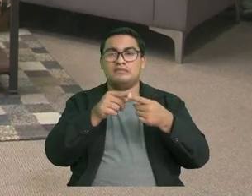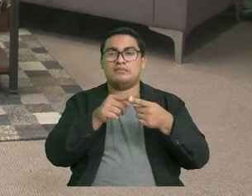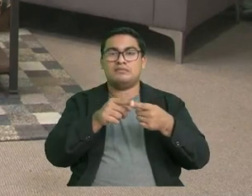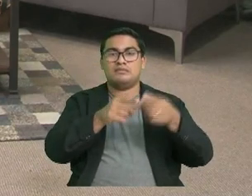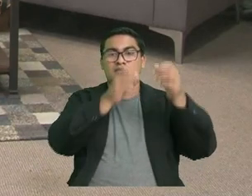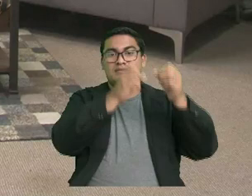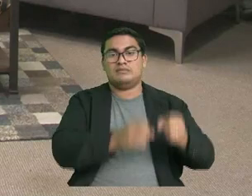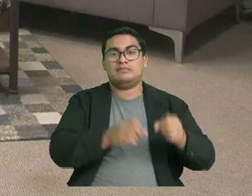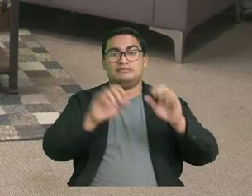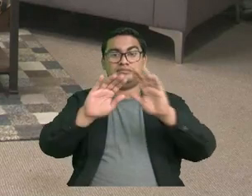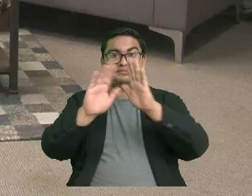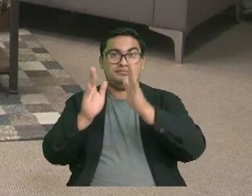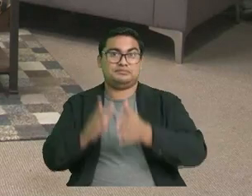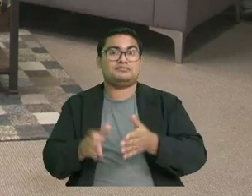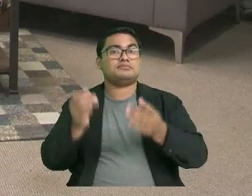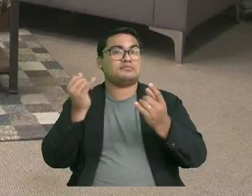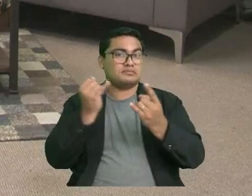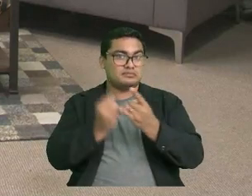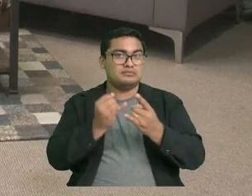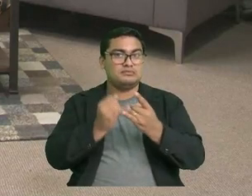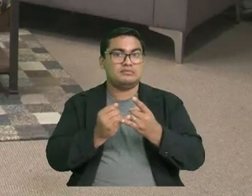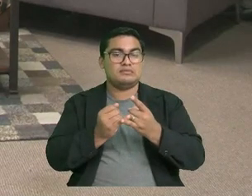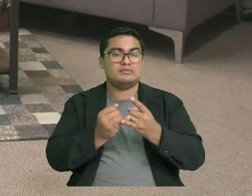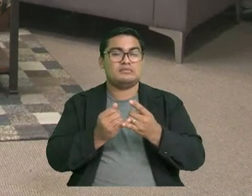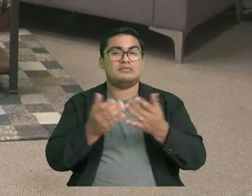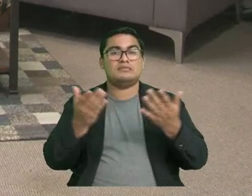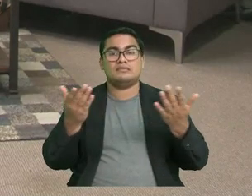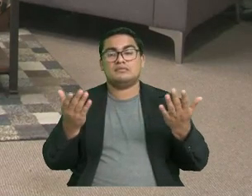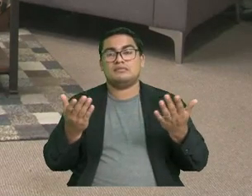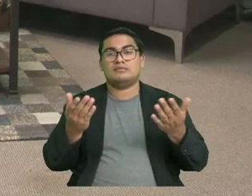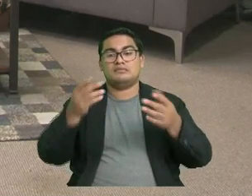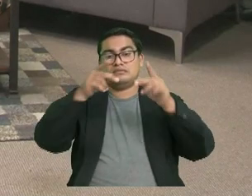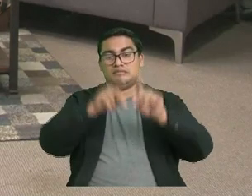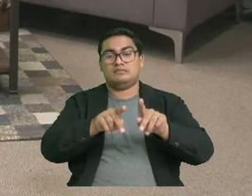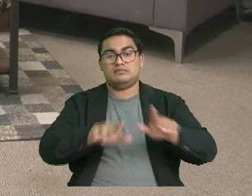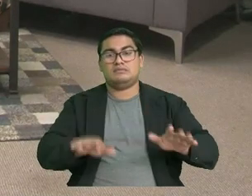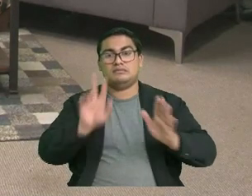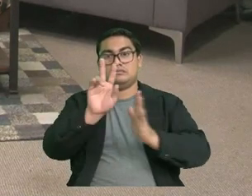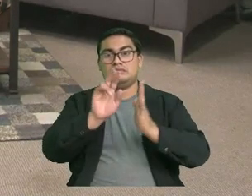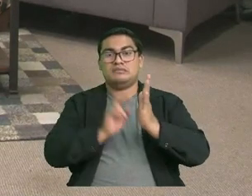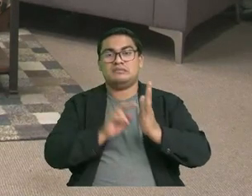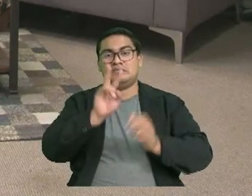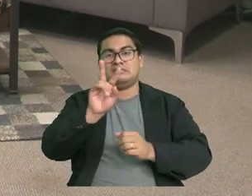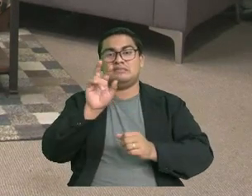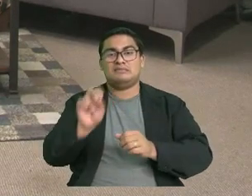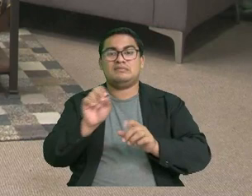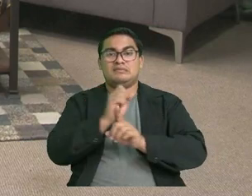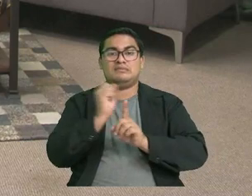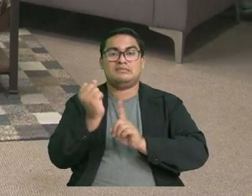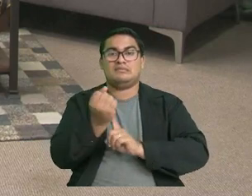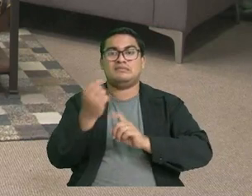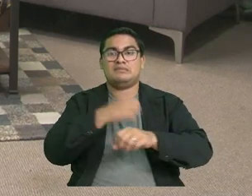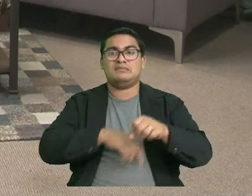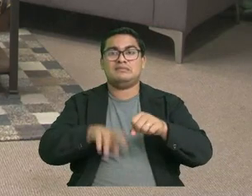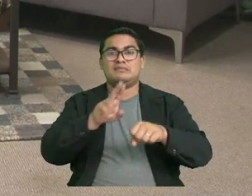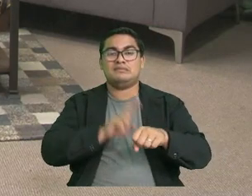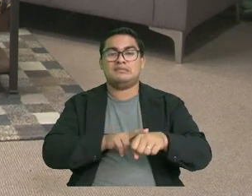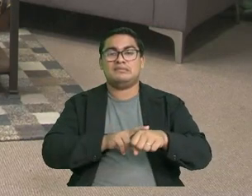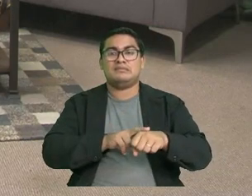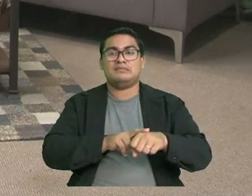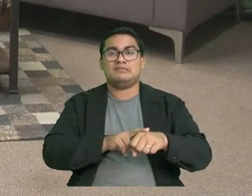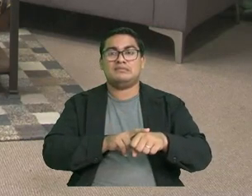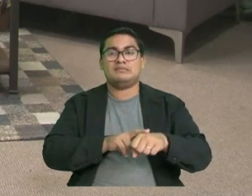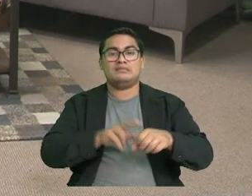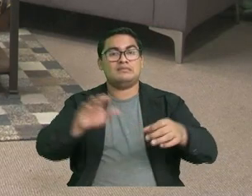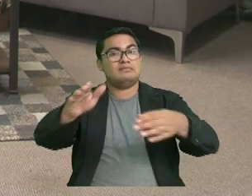género. De equidad de género. El primer eje de trabajo en el plan 2020, sí, sí, de la Asamblea Nacional es en torno a equidad de género.